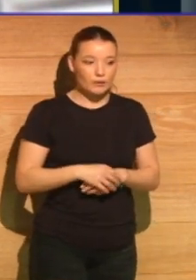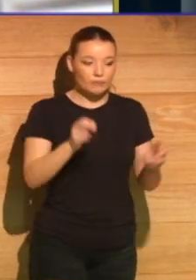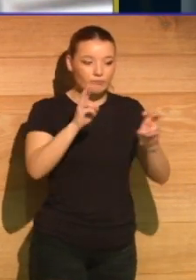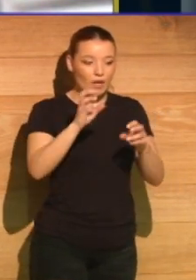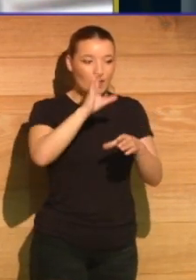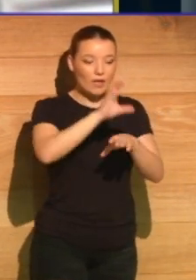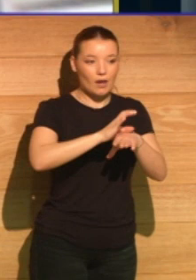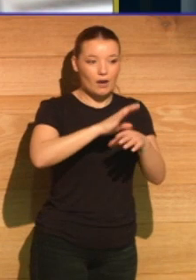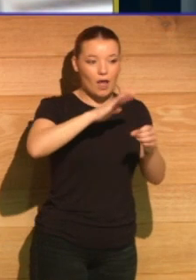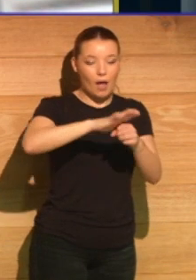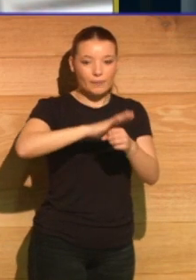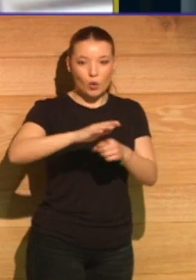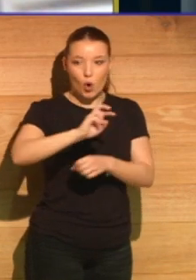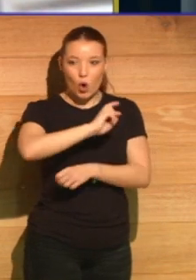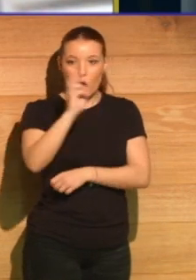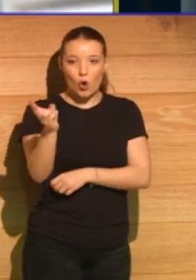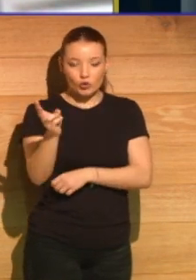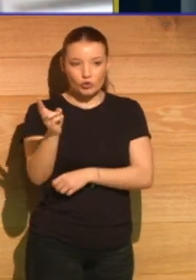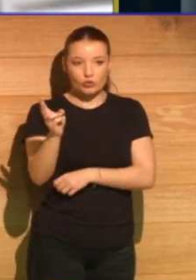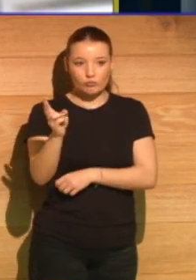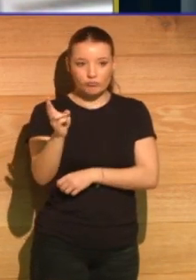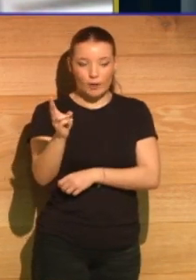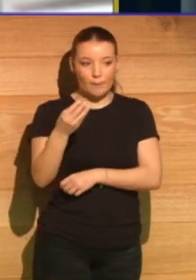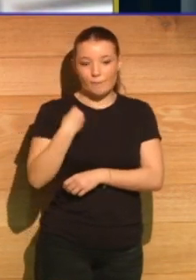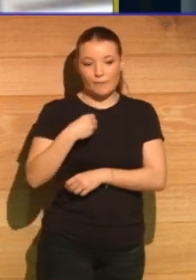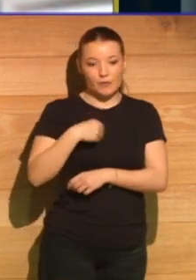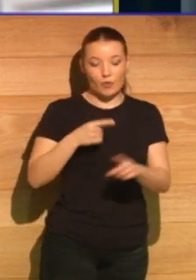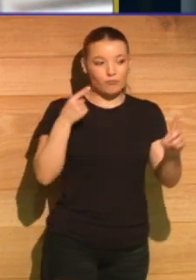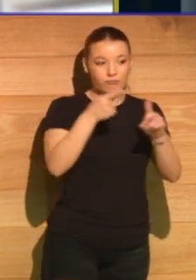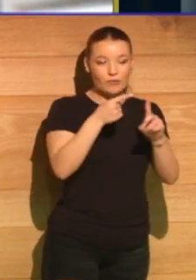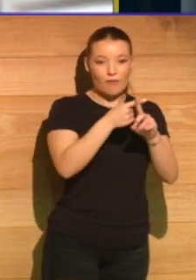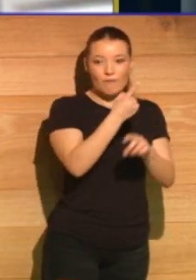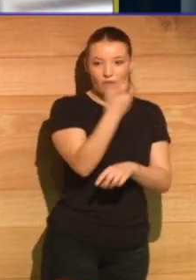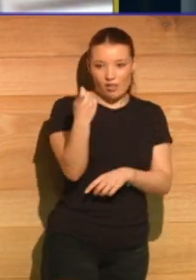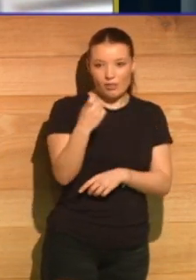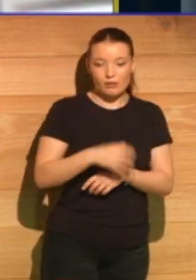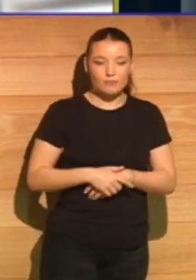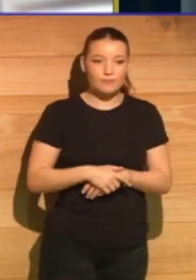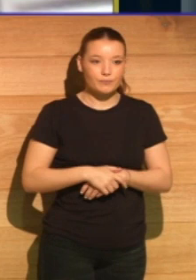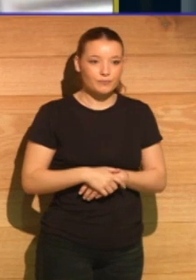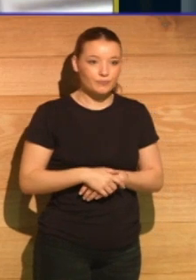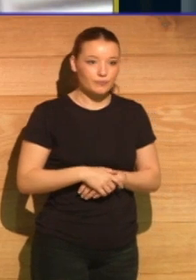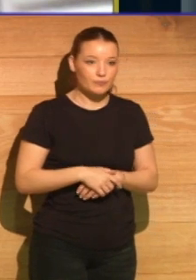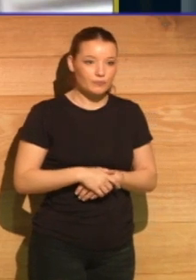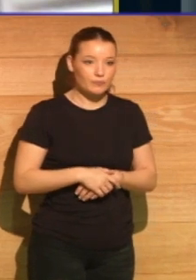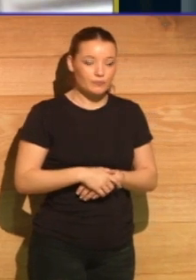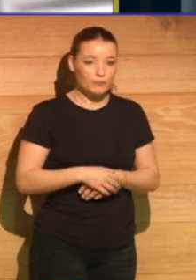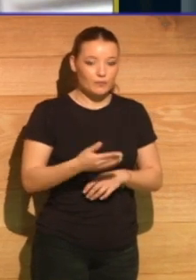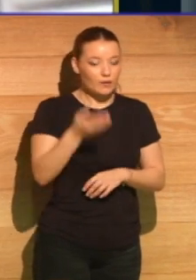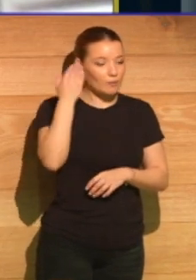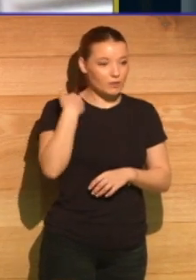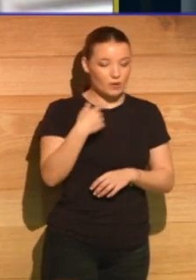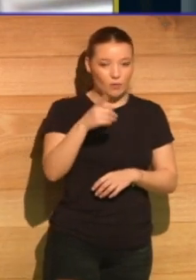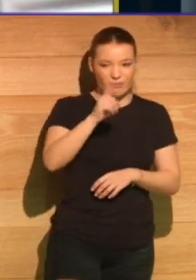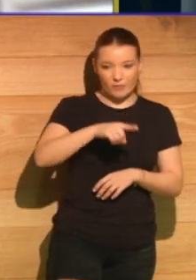ámbitos, también padecimos esa carencia. Yo lo contaba hace unos meses en